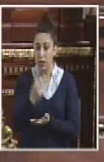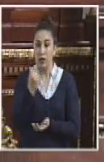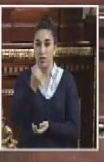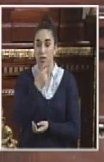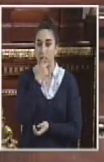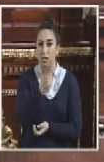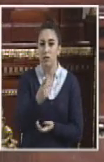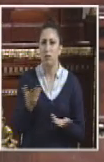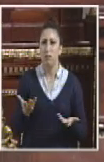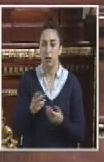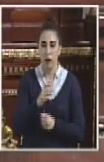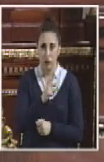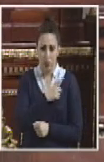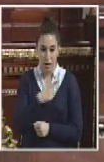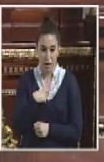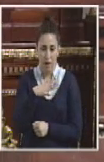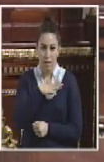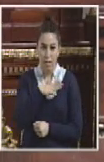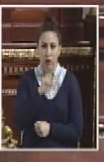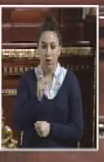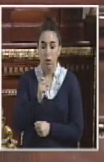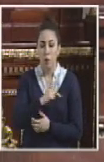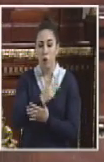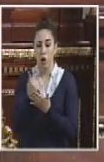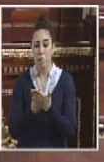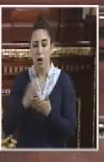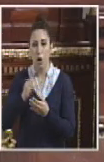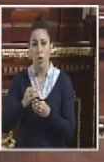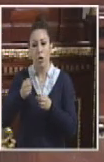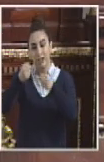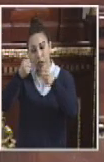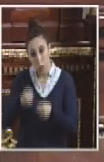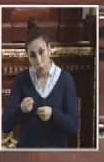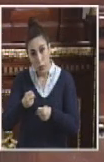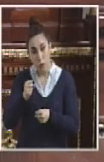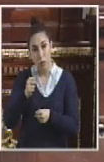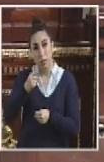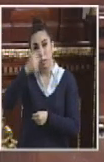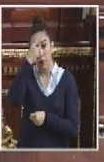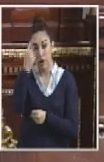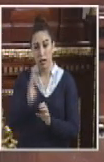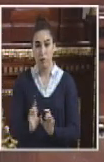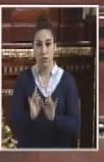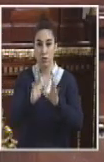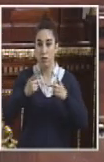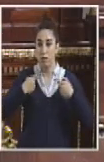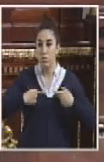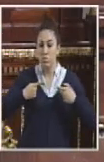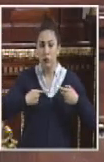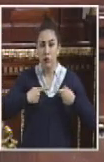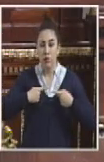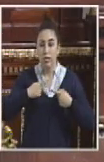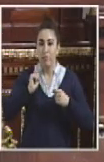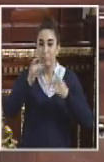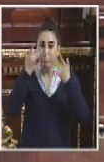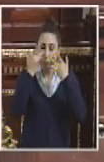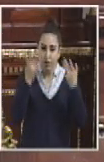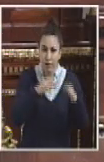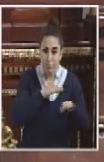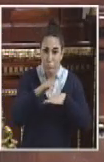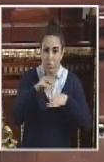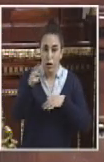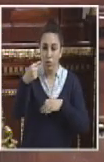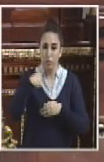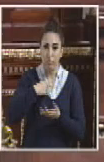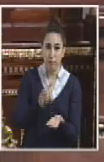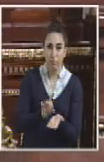que debe existir un seguro de desempleo para cuando alguna persona pierda por causa ajena a su voluntad su fuente de